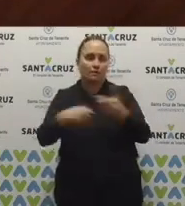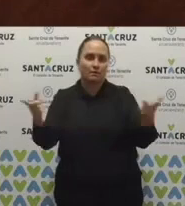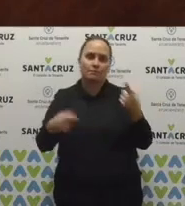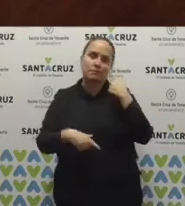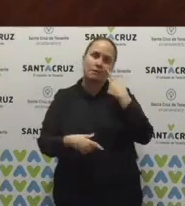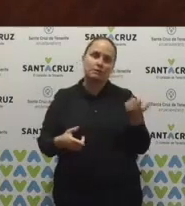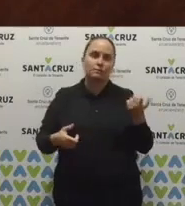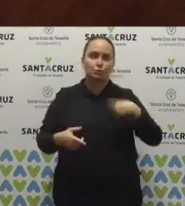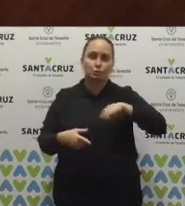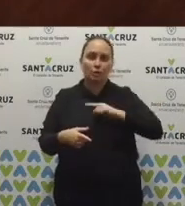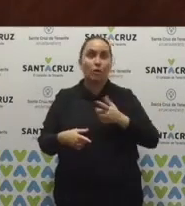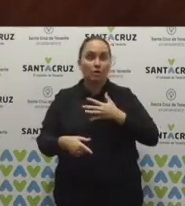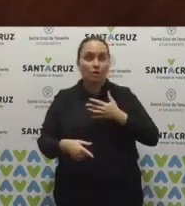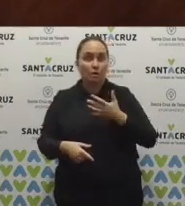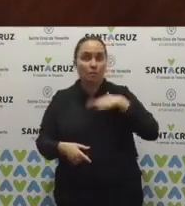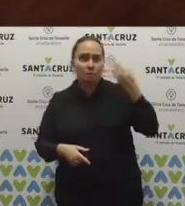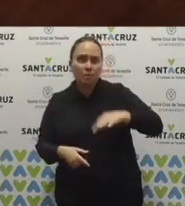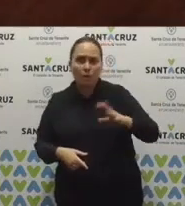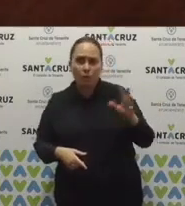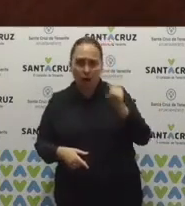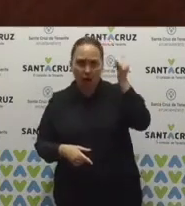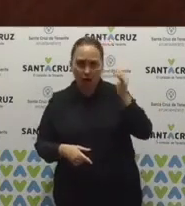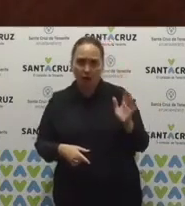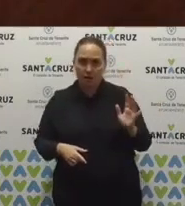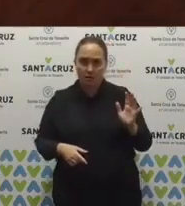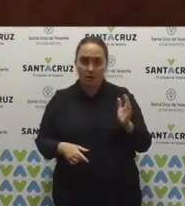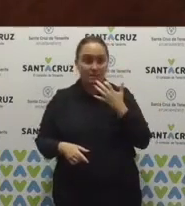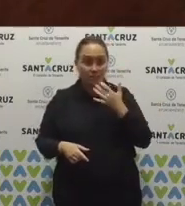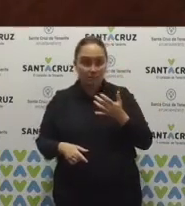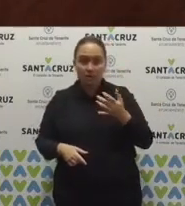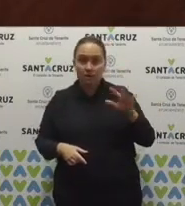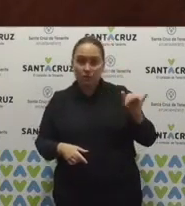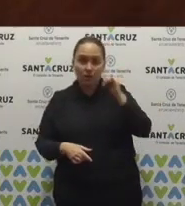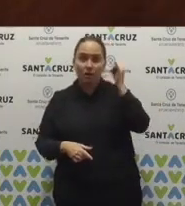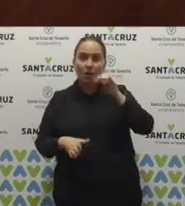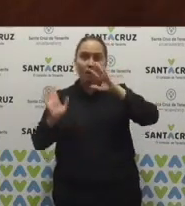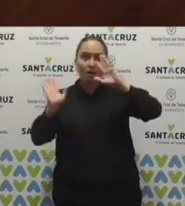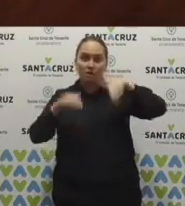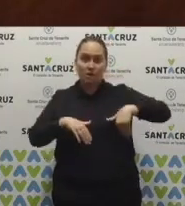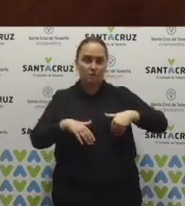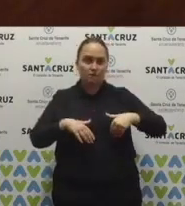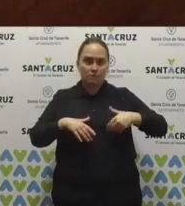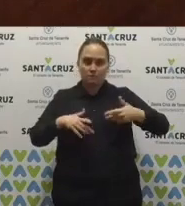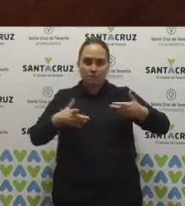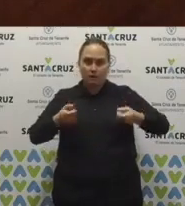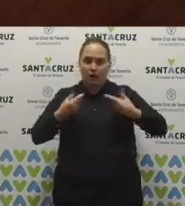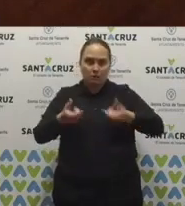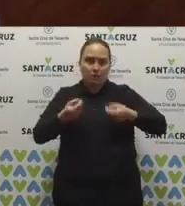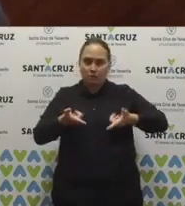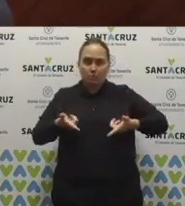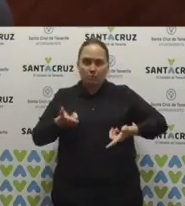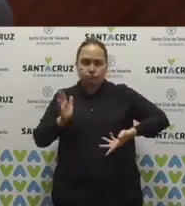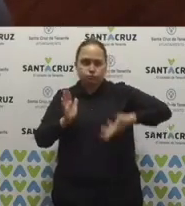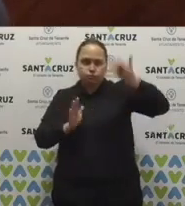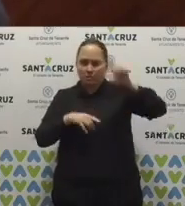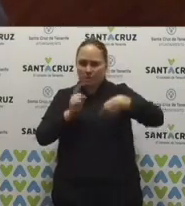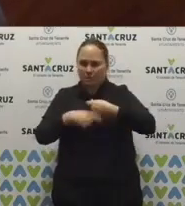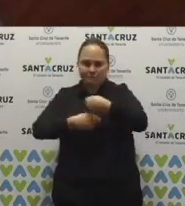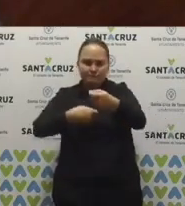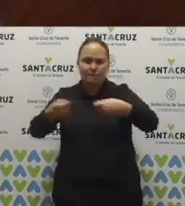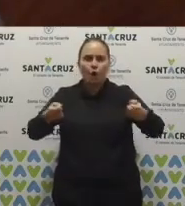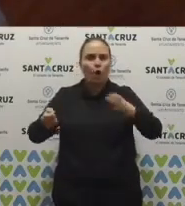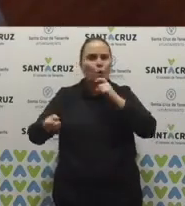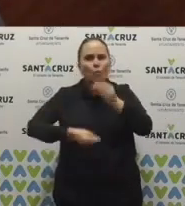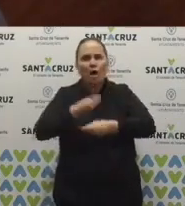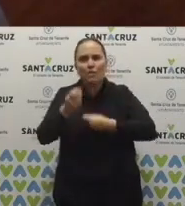ponemos a comprar tablet ojalá pudiéramos comprar las tablets lo primero que tendríamos es un reparo de intervención y usted bajo que bajo qué concepto porque qué